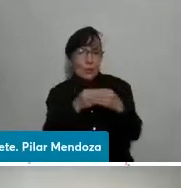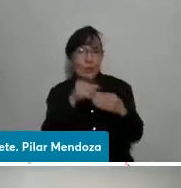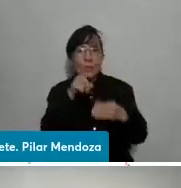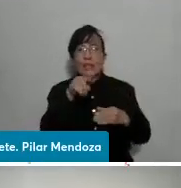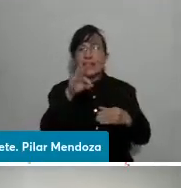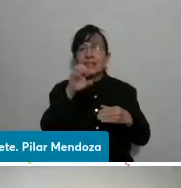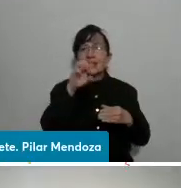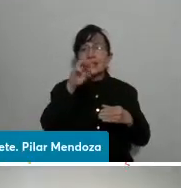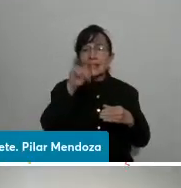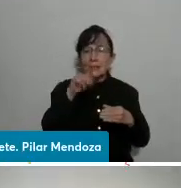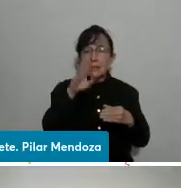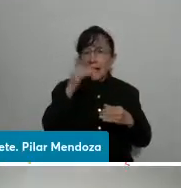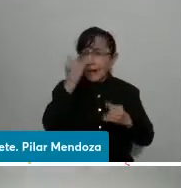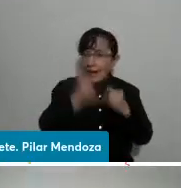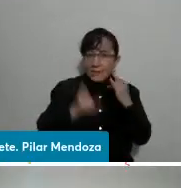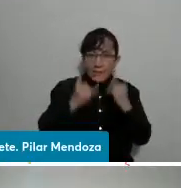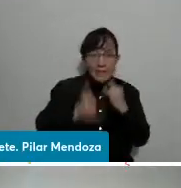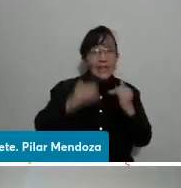ese proceso, porque pues es